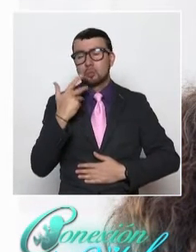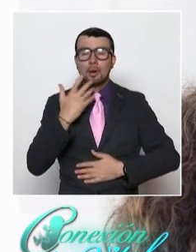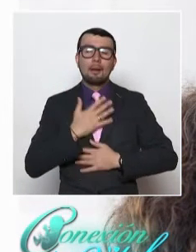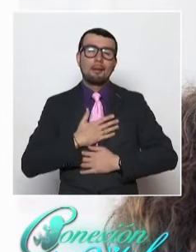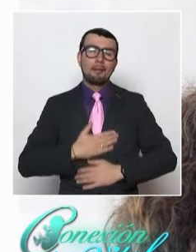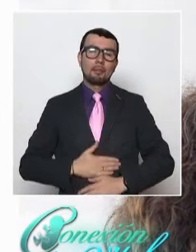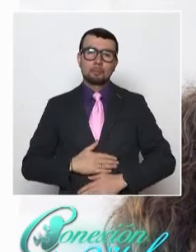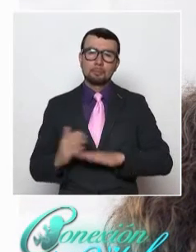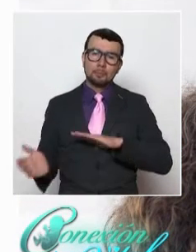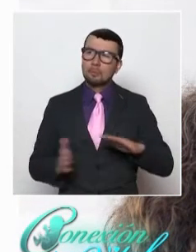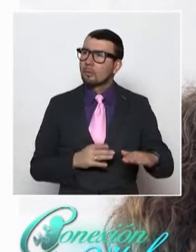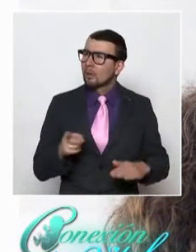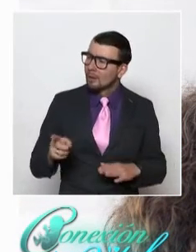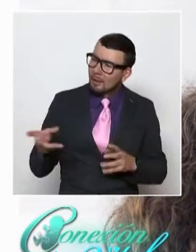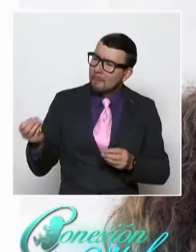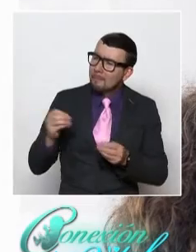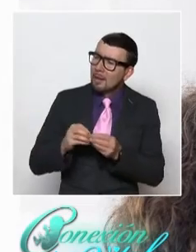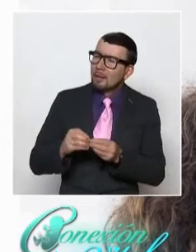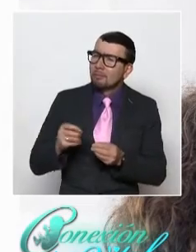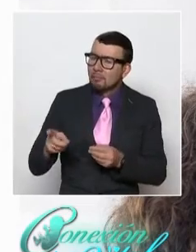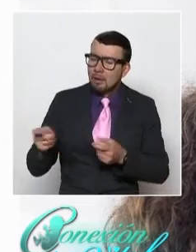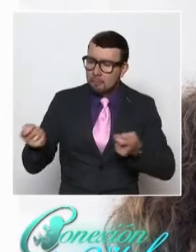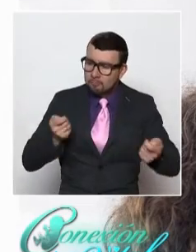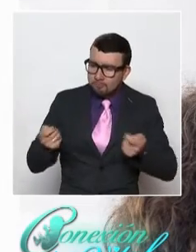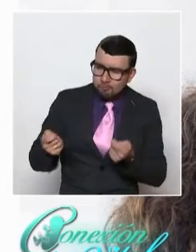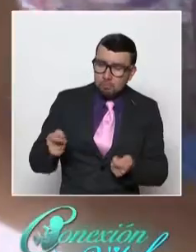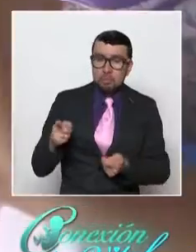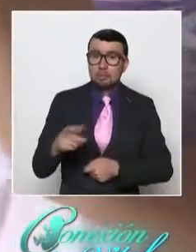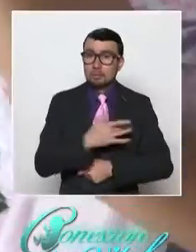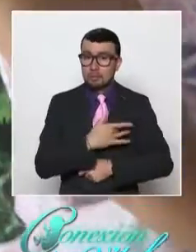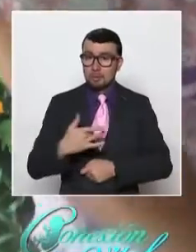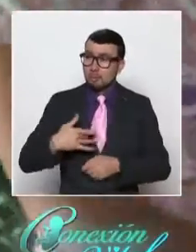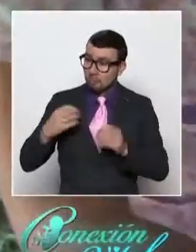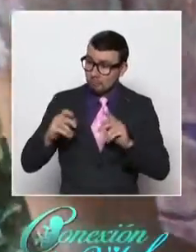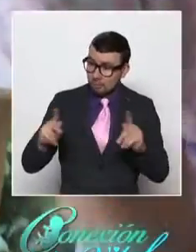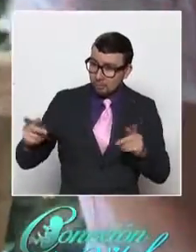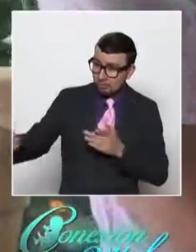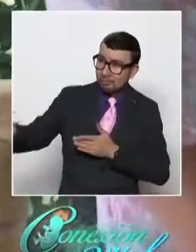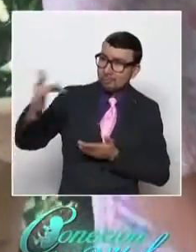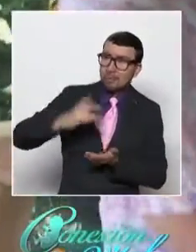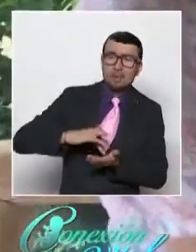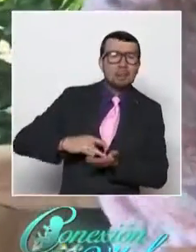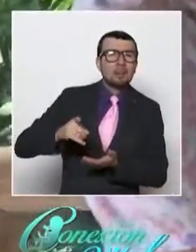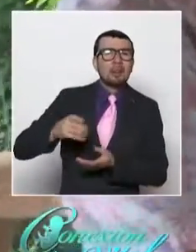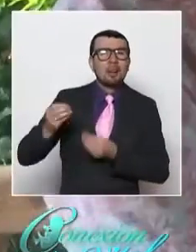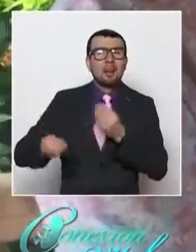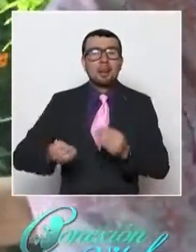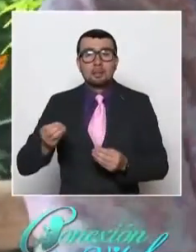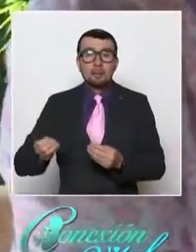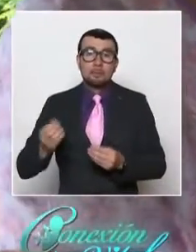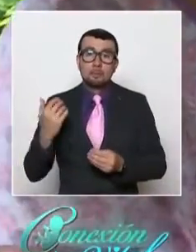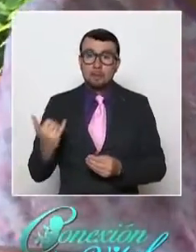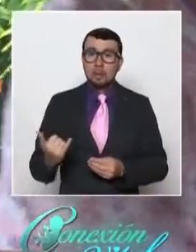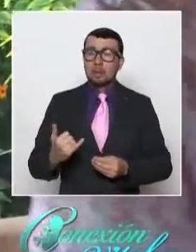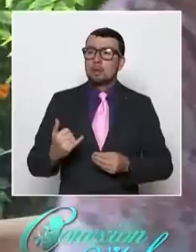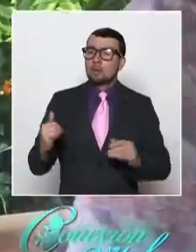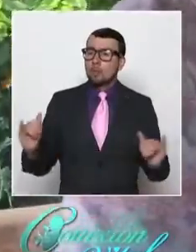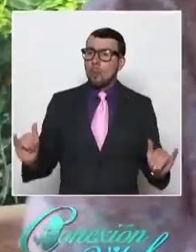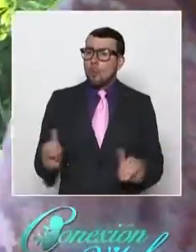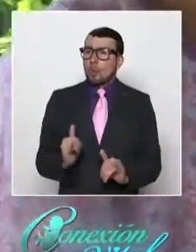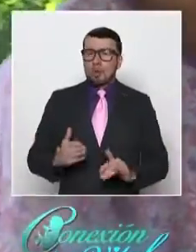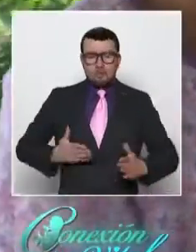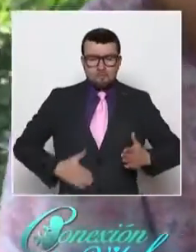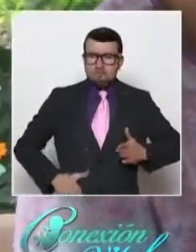de las terapias que usted lleva a cabo y que muchas personas vienen a nuestro Parque de la Salud son los masajes reductores.